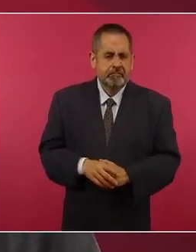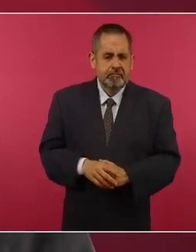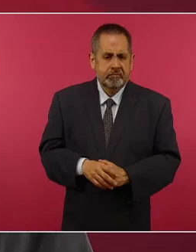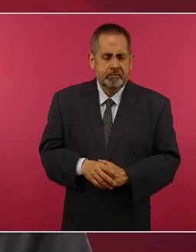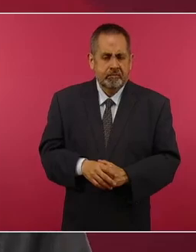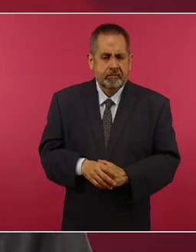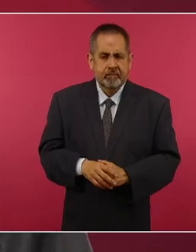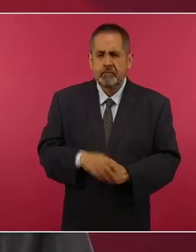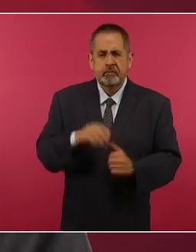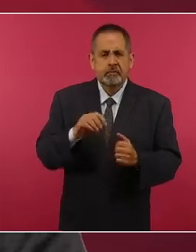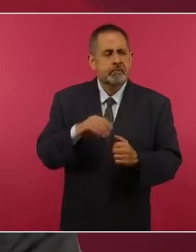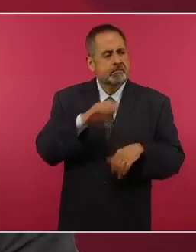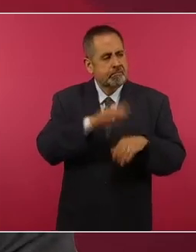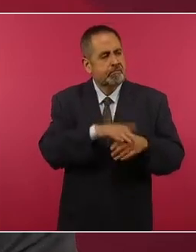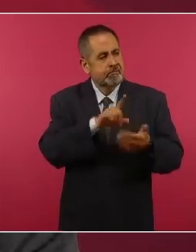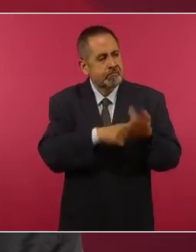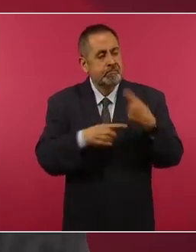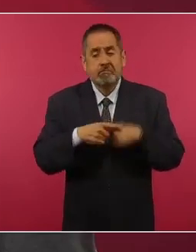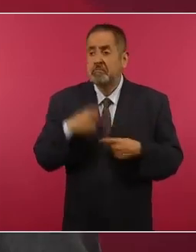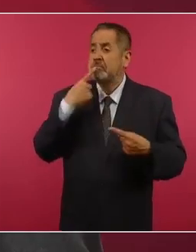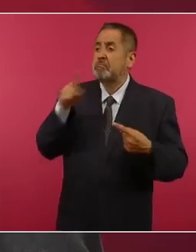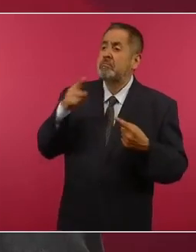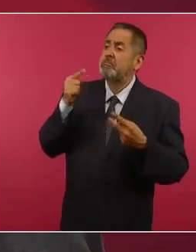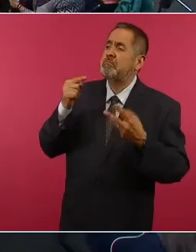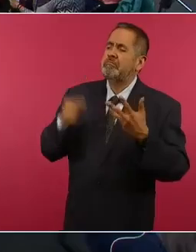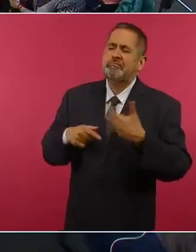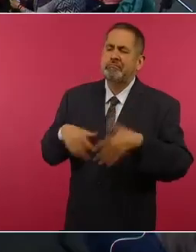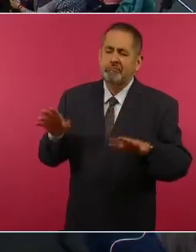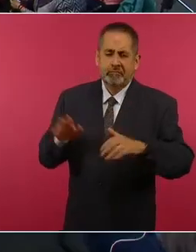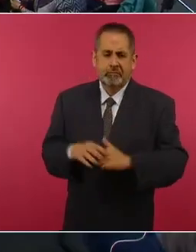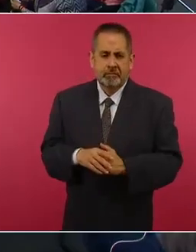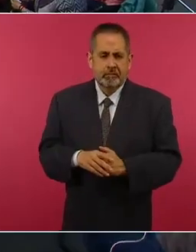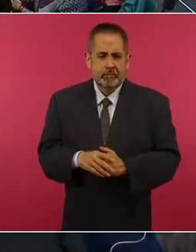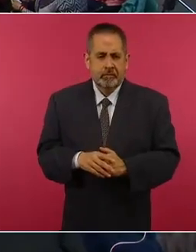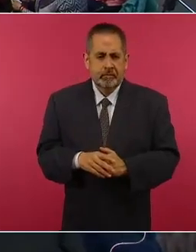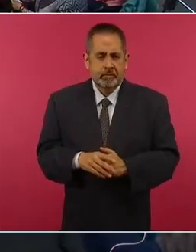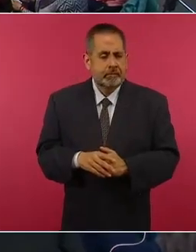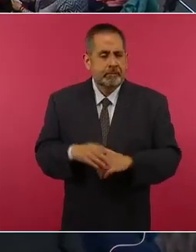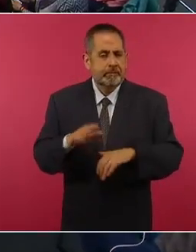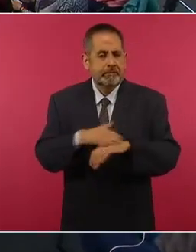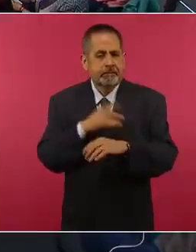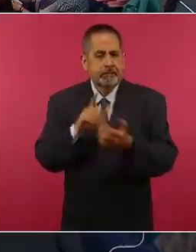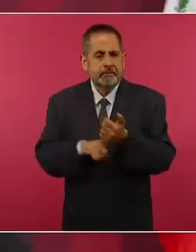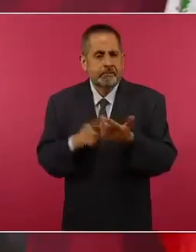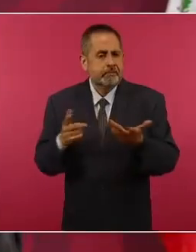vienen otras denuncias. Presidente. Porque van a querer